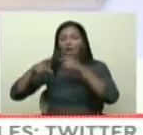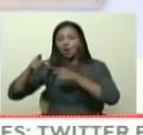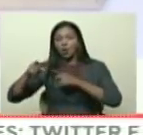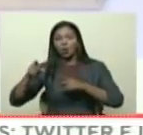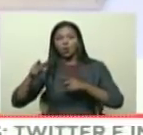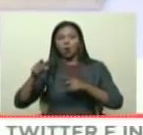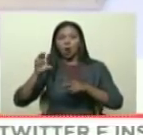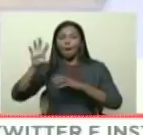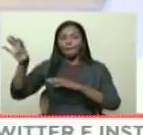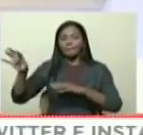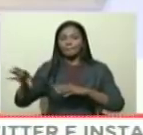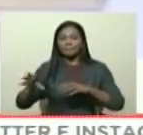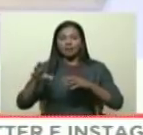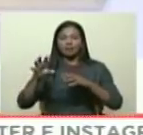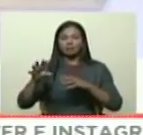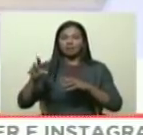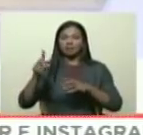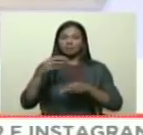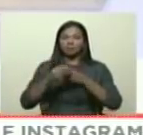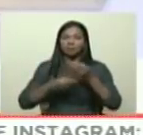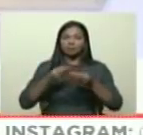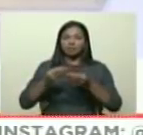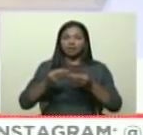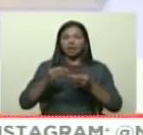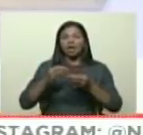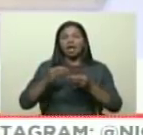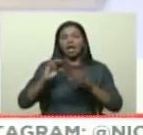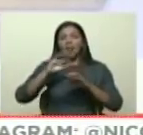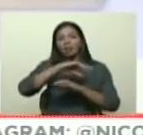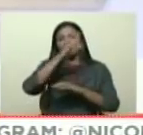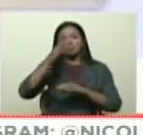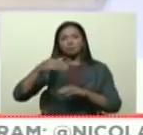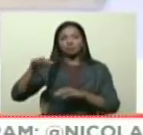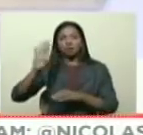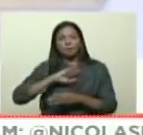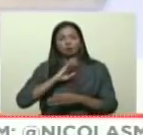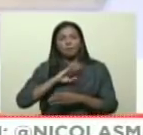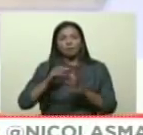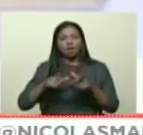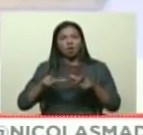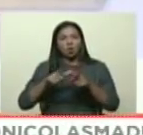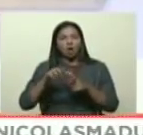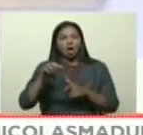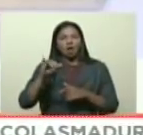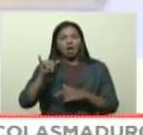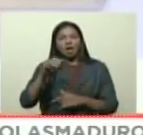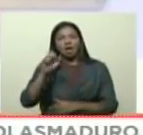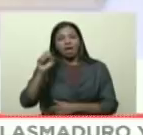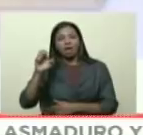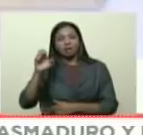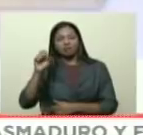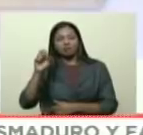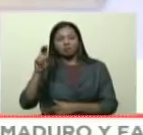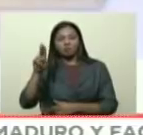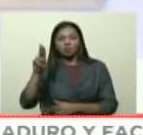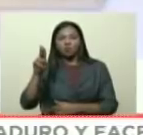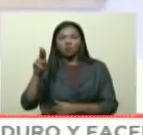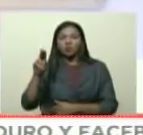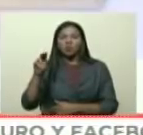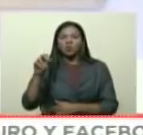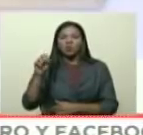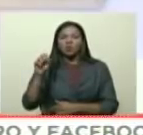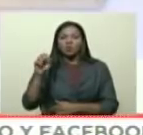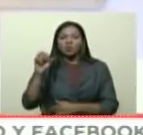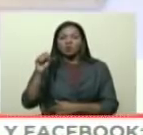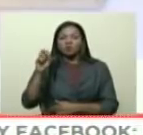sur, a realizarse en el Museo de Arte Moderno Jesús Soto y Zonas de Influencia en Ciudad